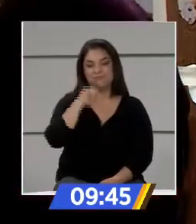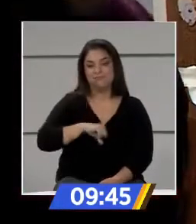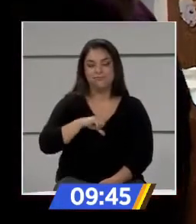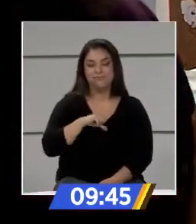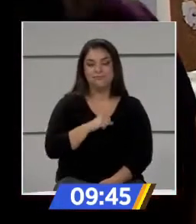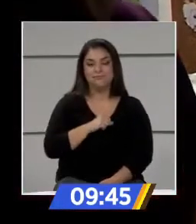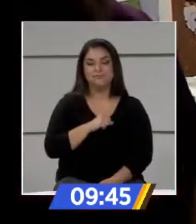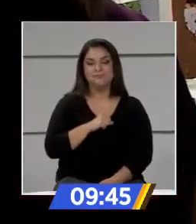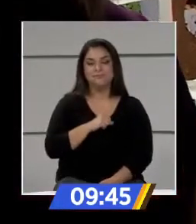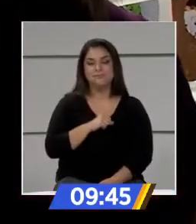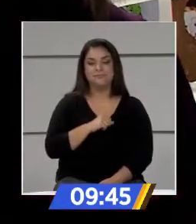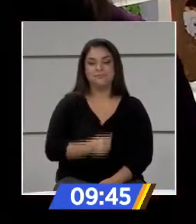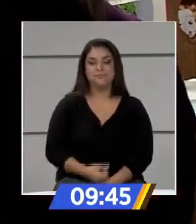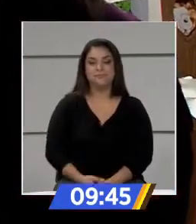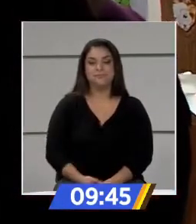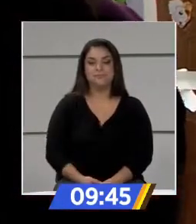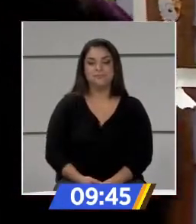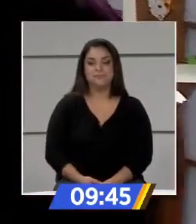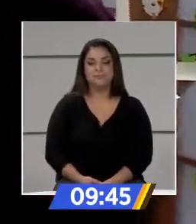1.